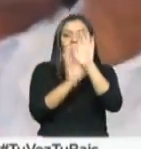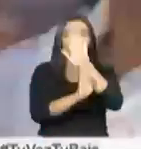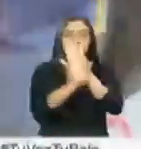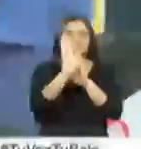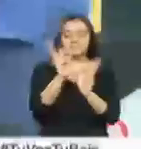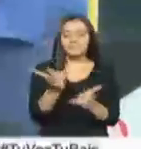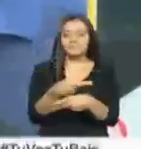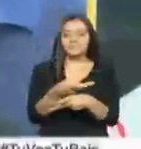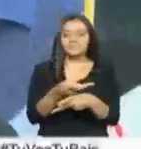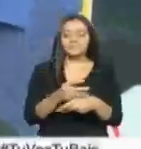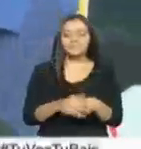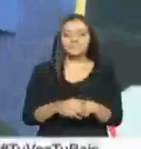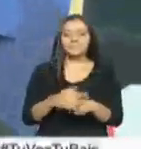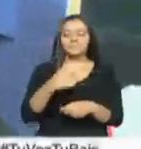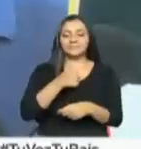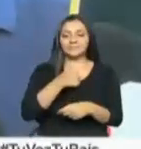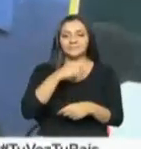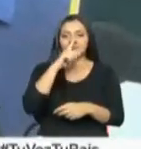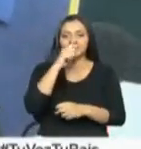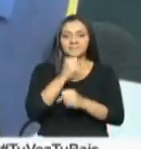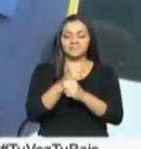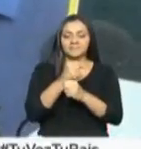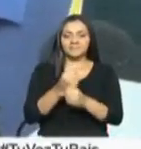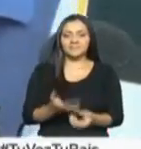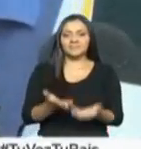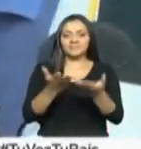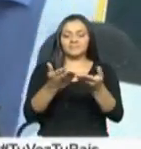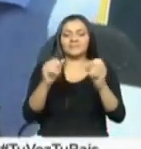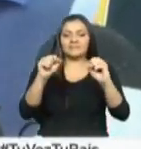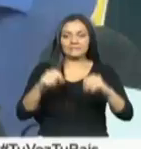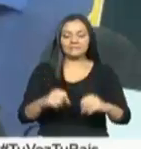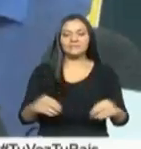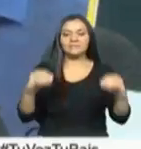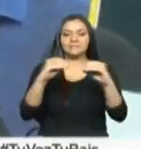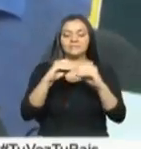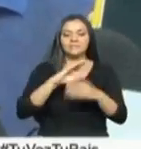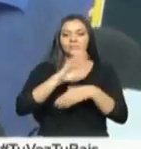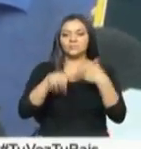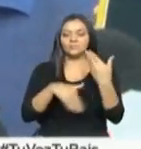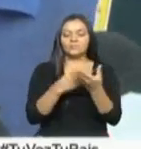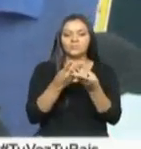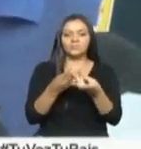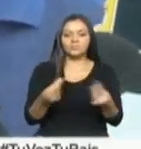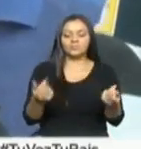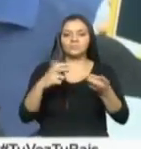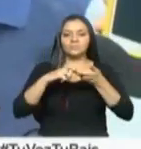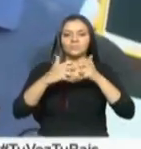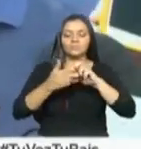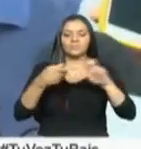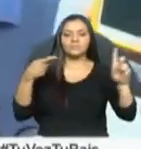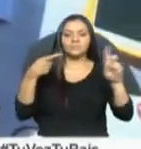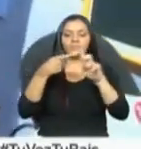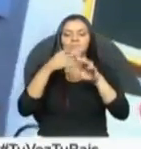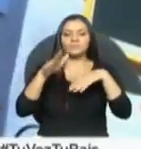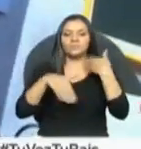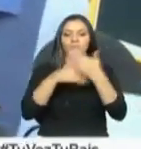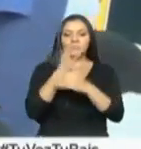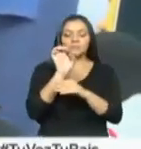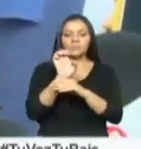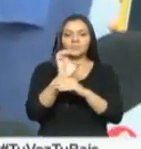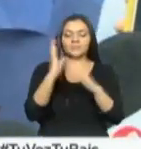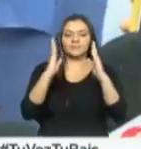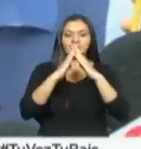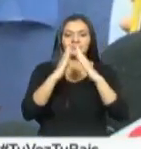productiva. Generamos empleo, así se genera empleo. Y de paso resolvemos un problema, un anhelo de todos los ecuatorianos que tienen su casa